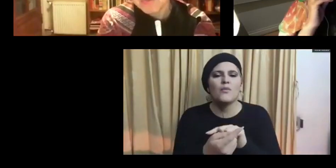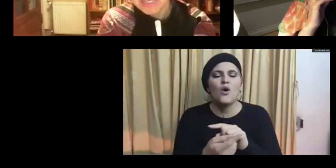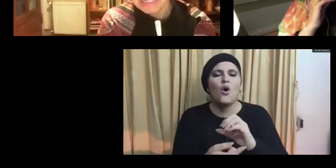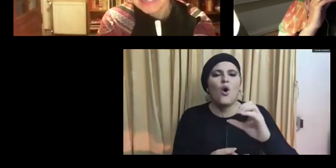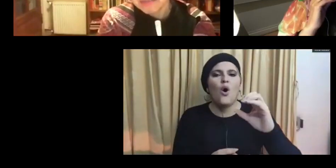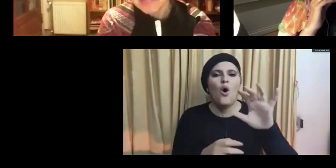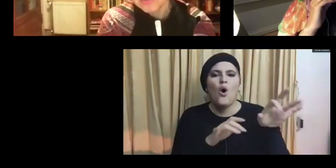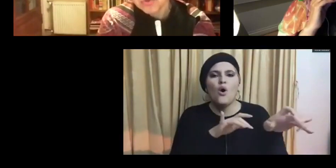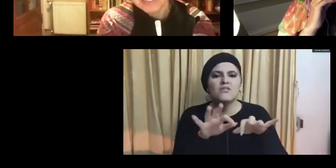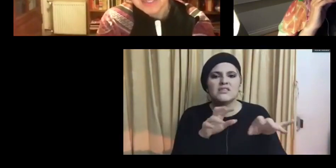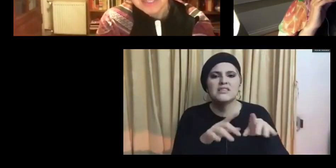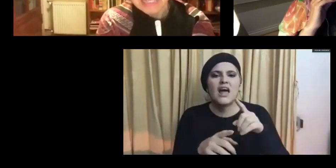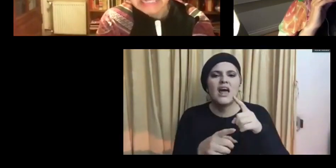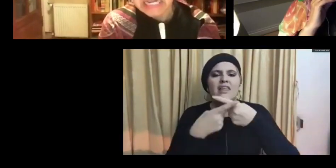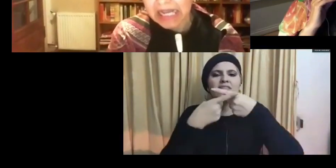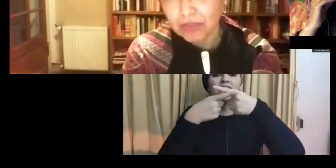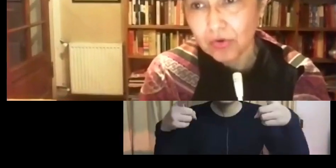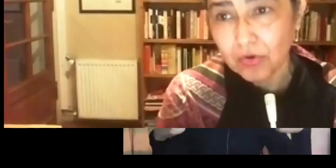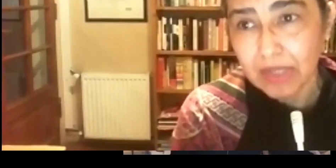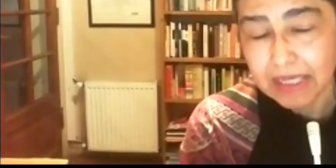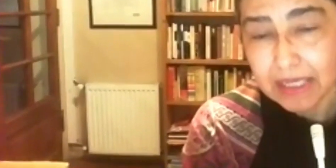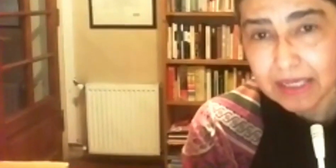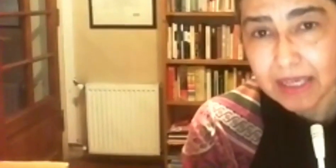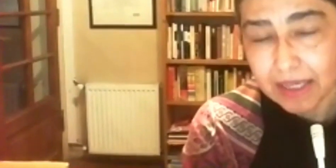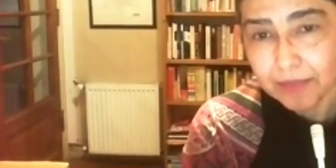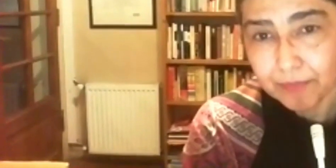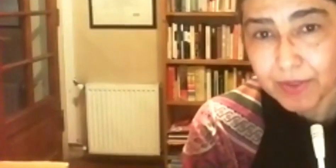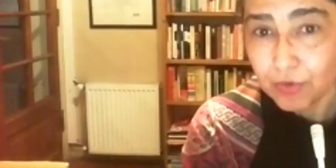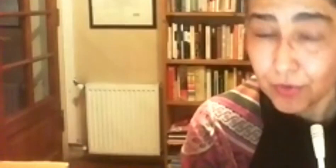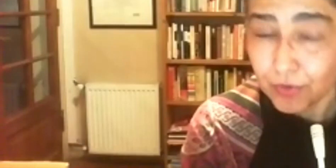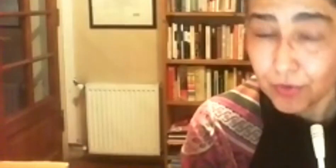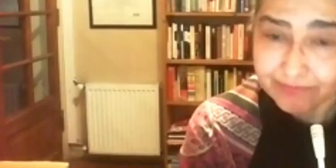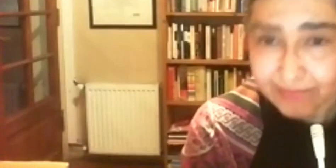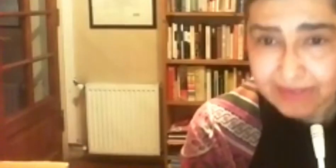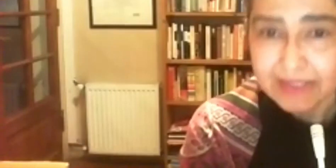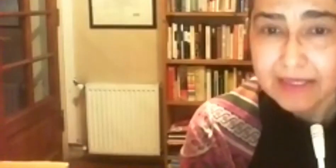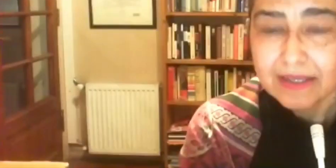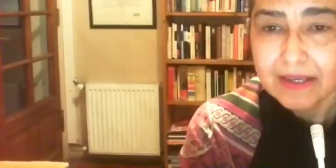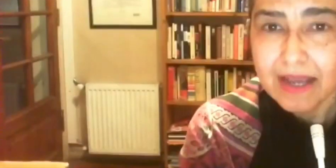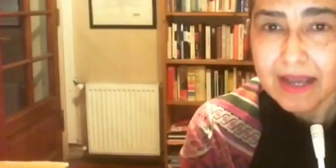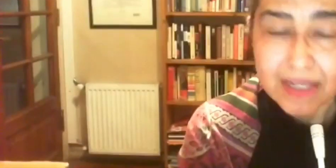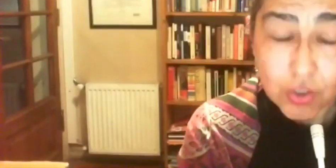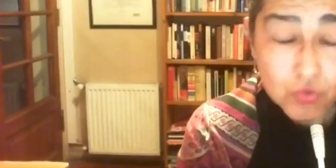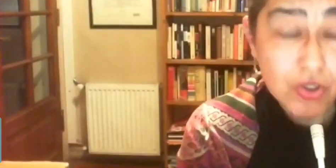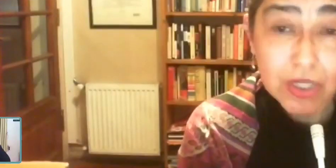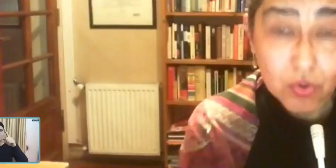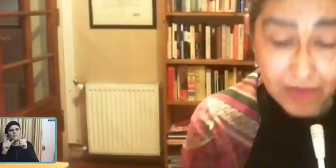que ir cambiando el relato, pero